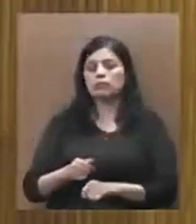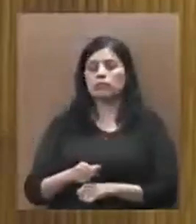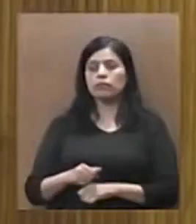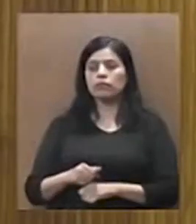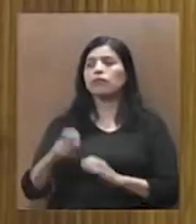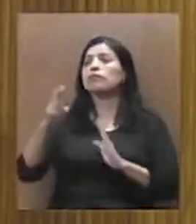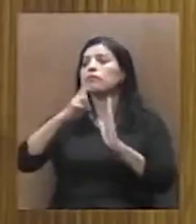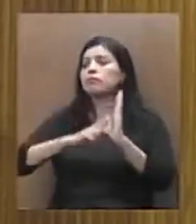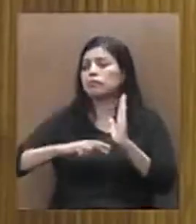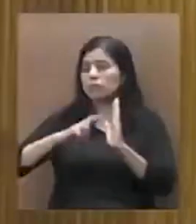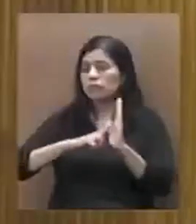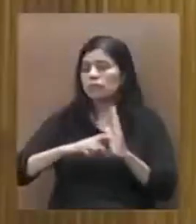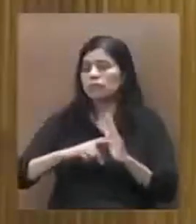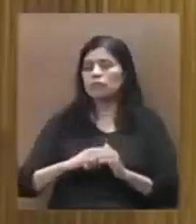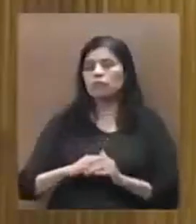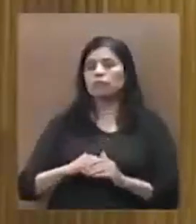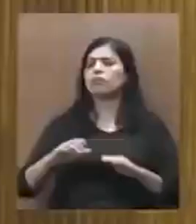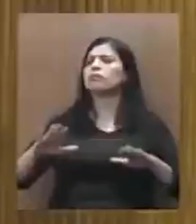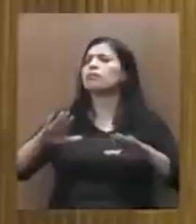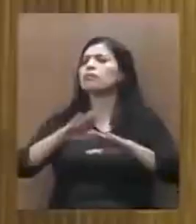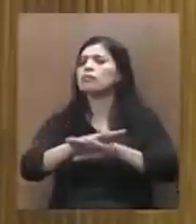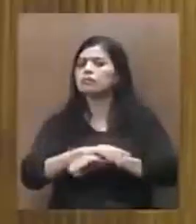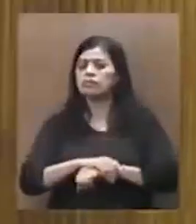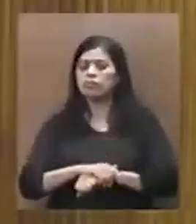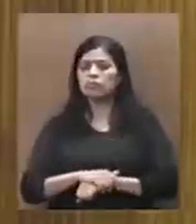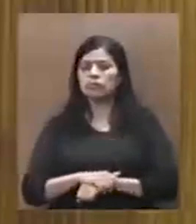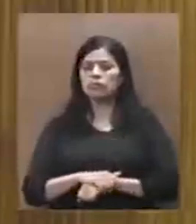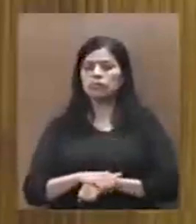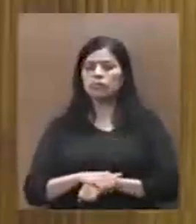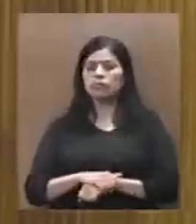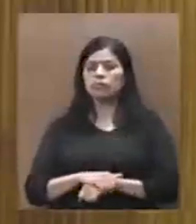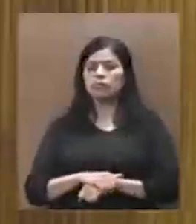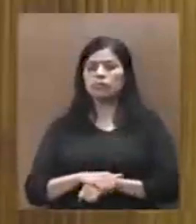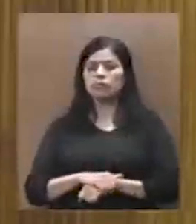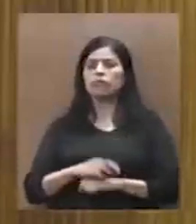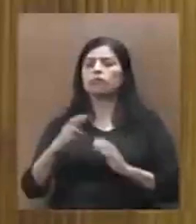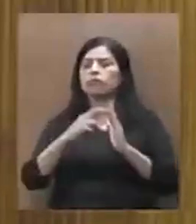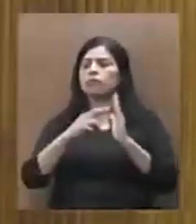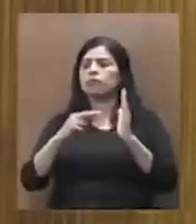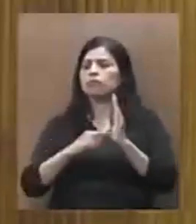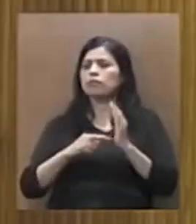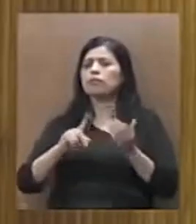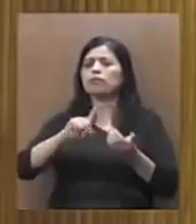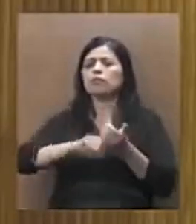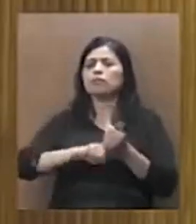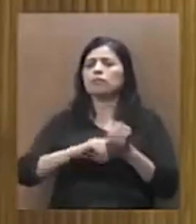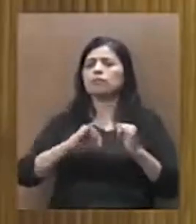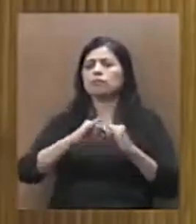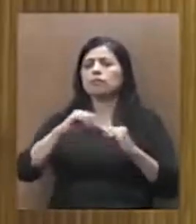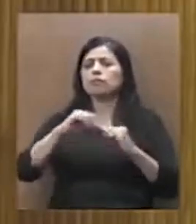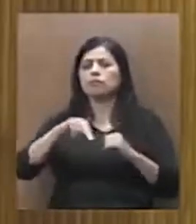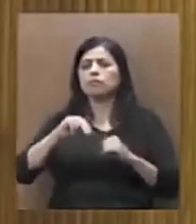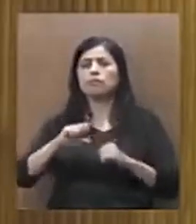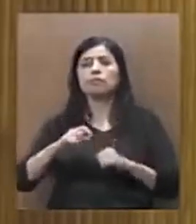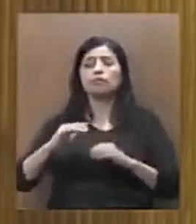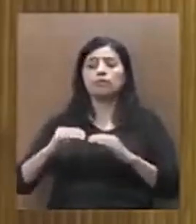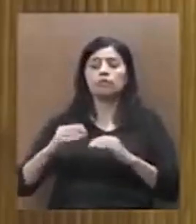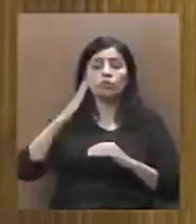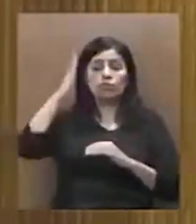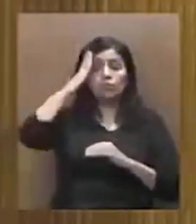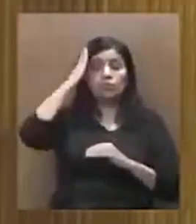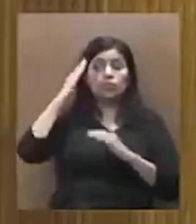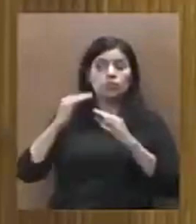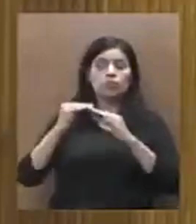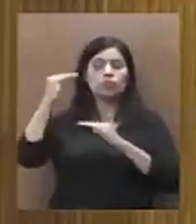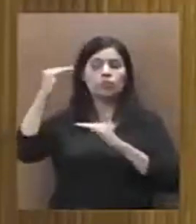modifiquen cambien los las reglas internas del INE donde los de arriba